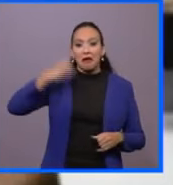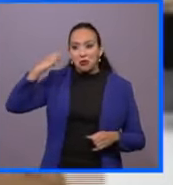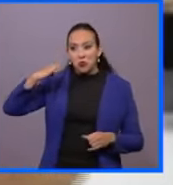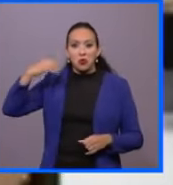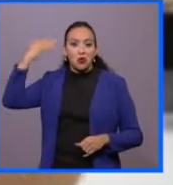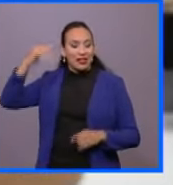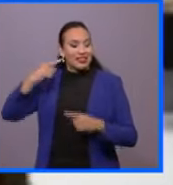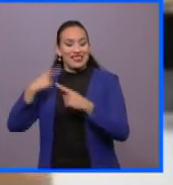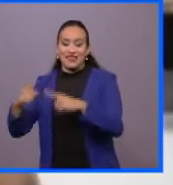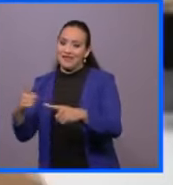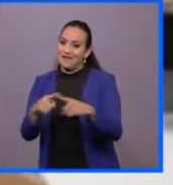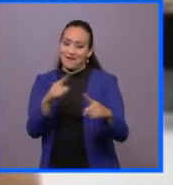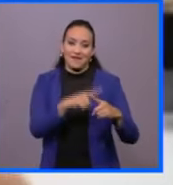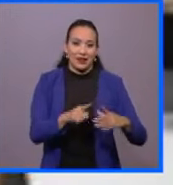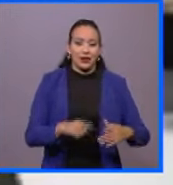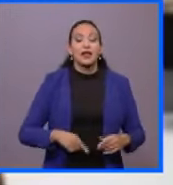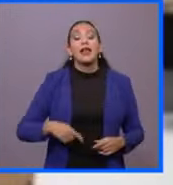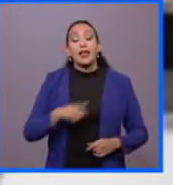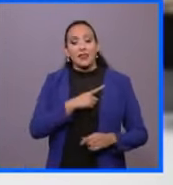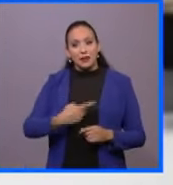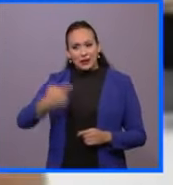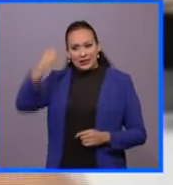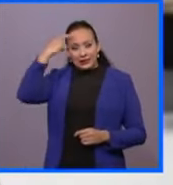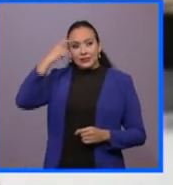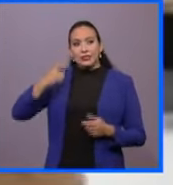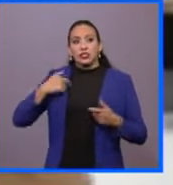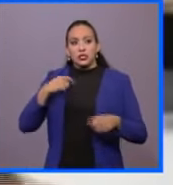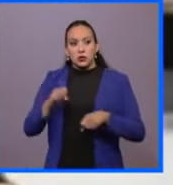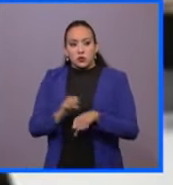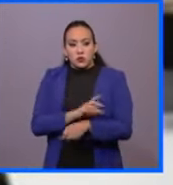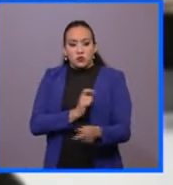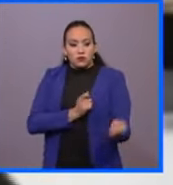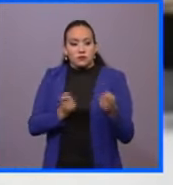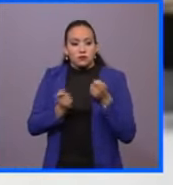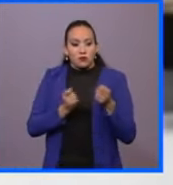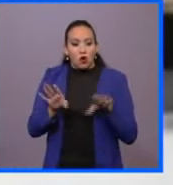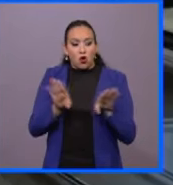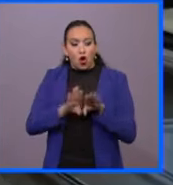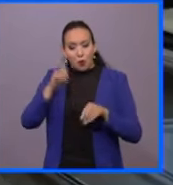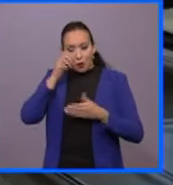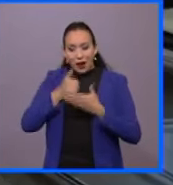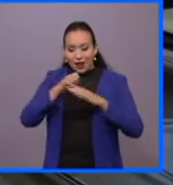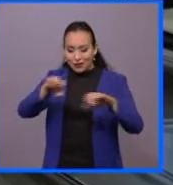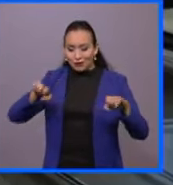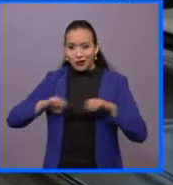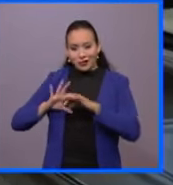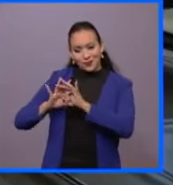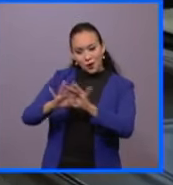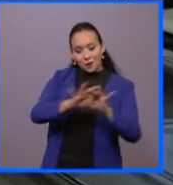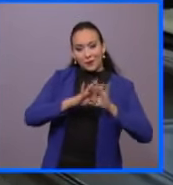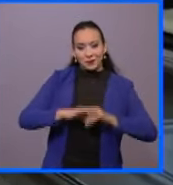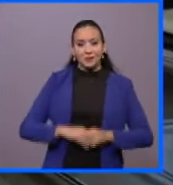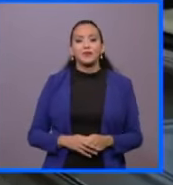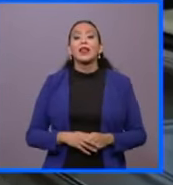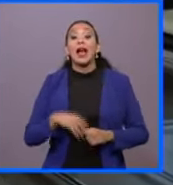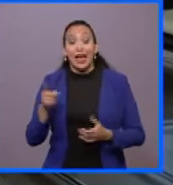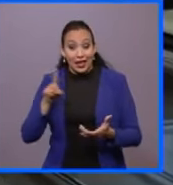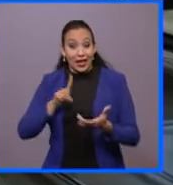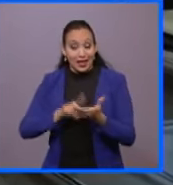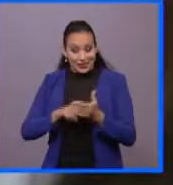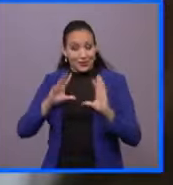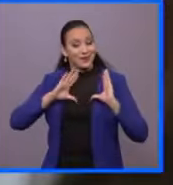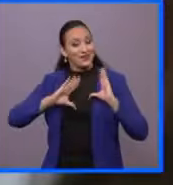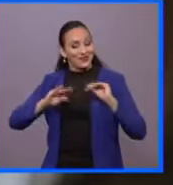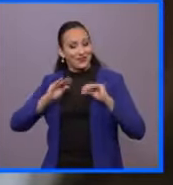una inteligencia emocional para poder balancear estos equipos. Esto es parte del diplomado